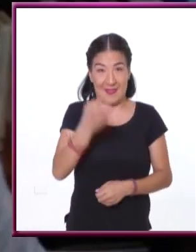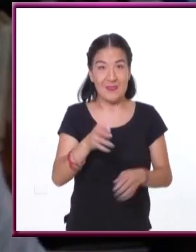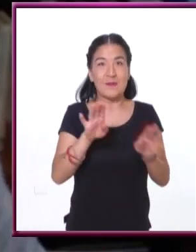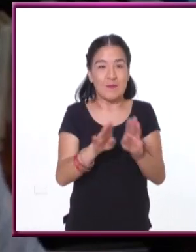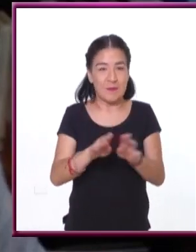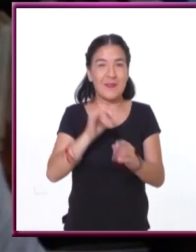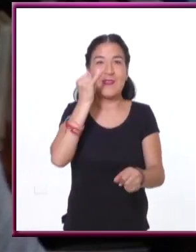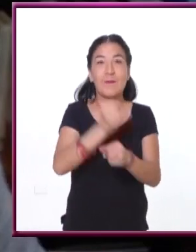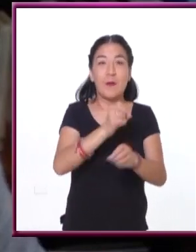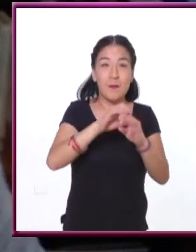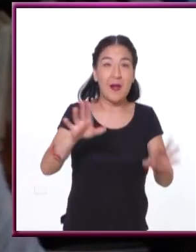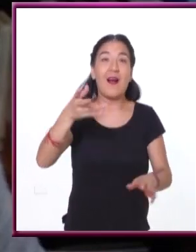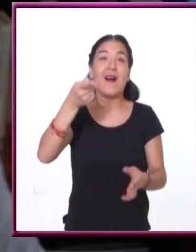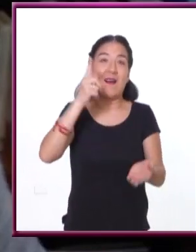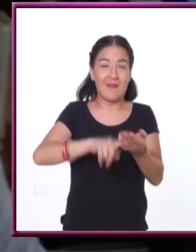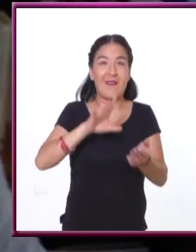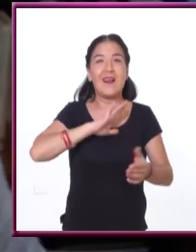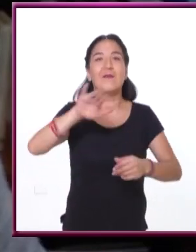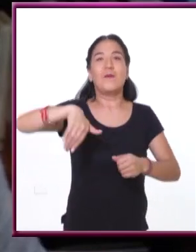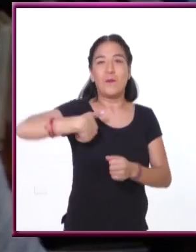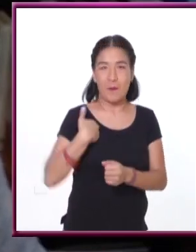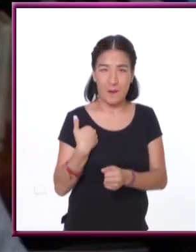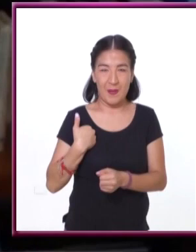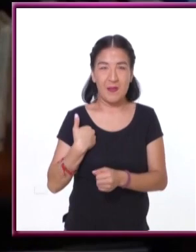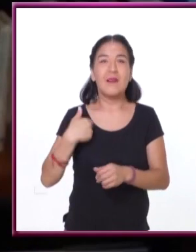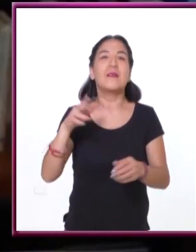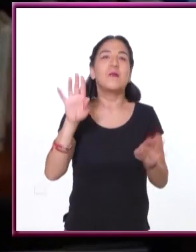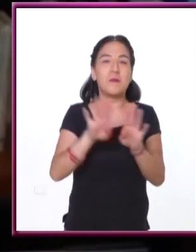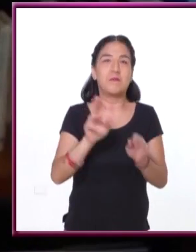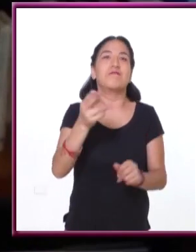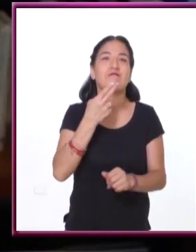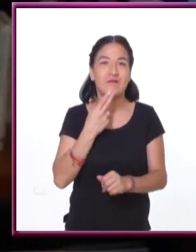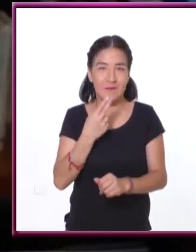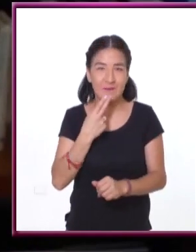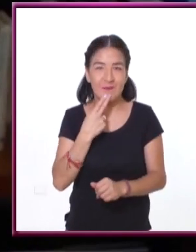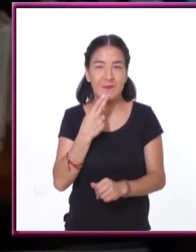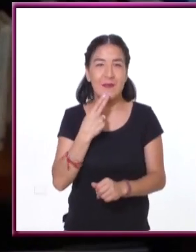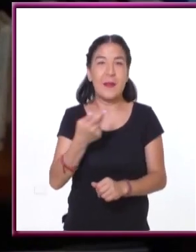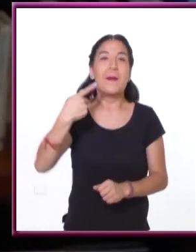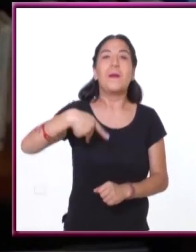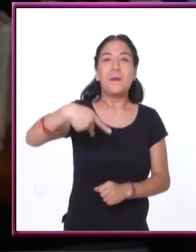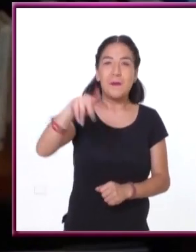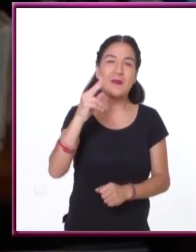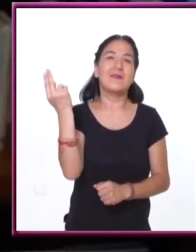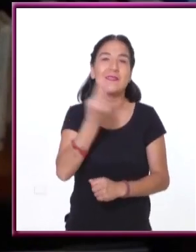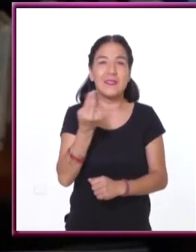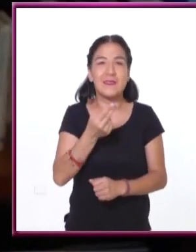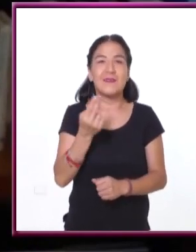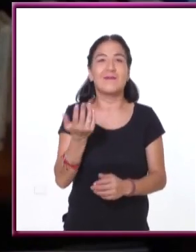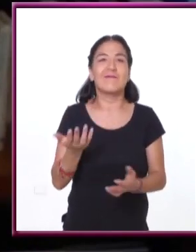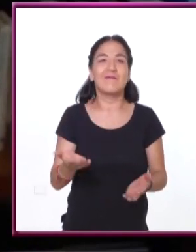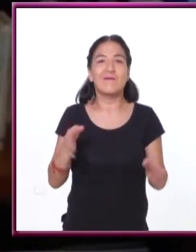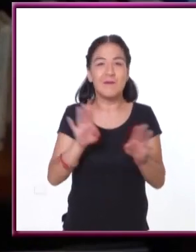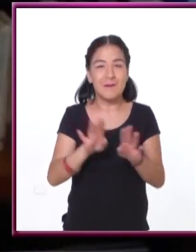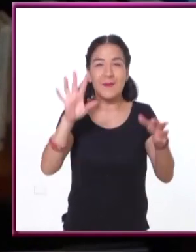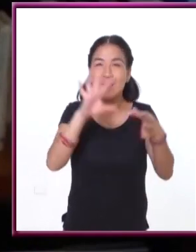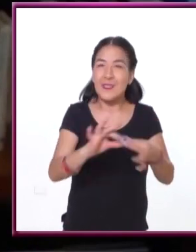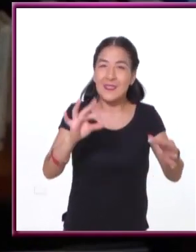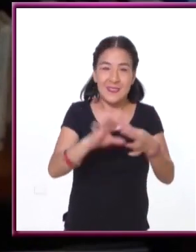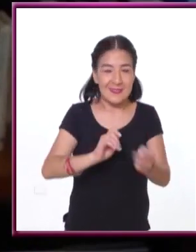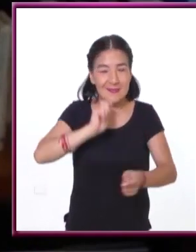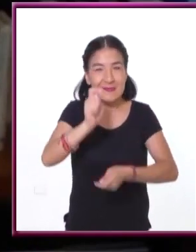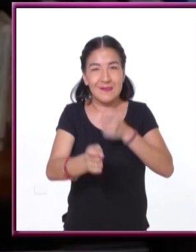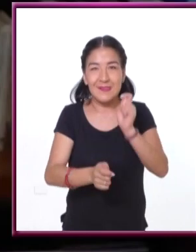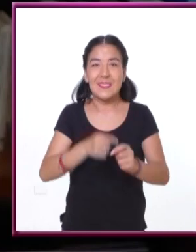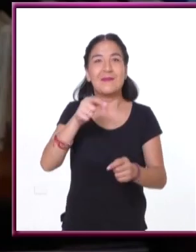cantidad de datos que se recopilan o se generan son muy útiles, pero necesitan tratarse con modelos